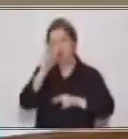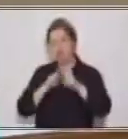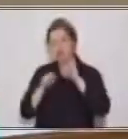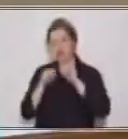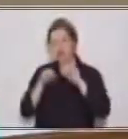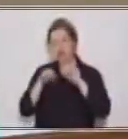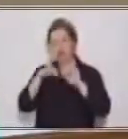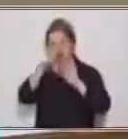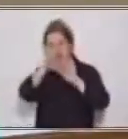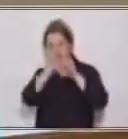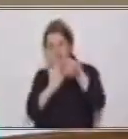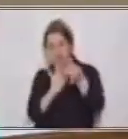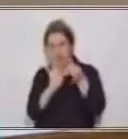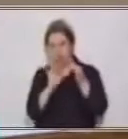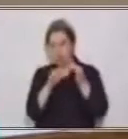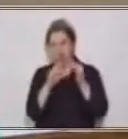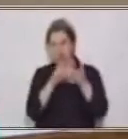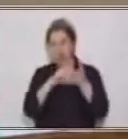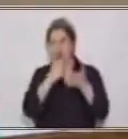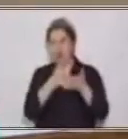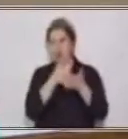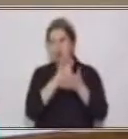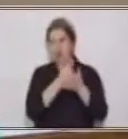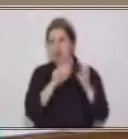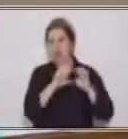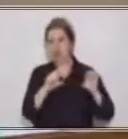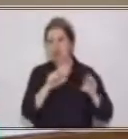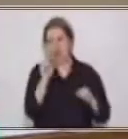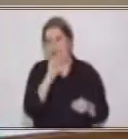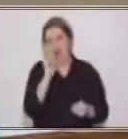no. Muy bien.